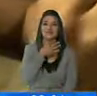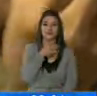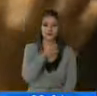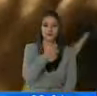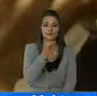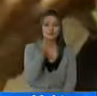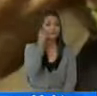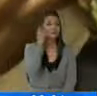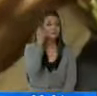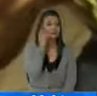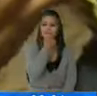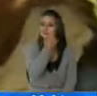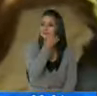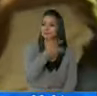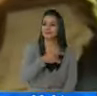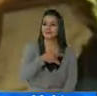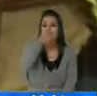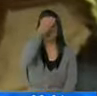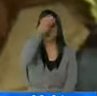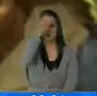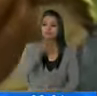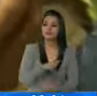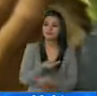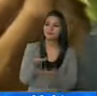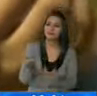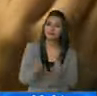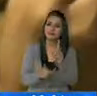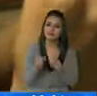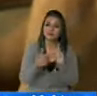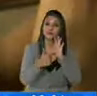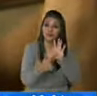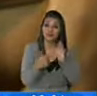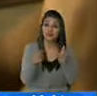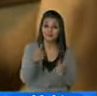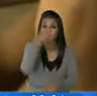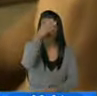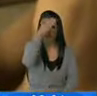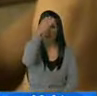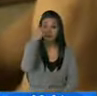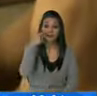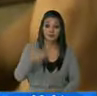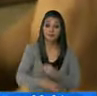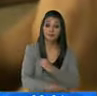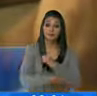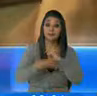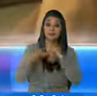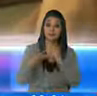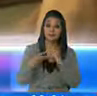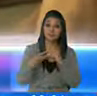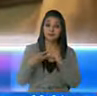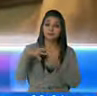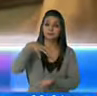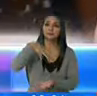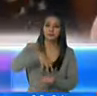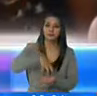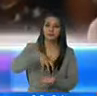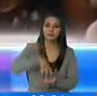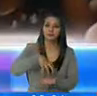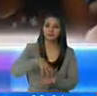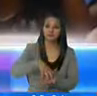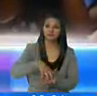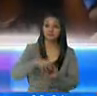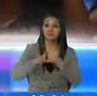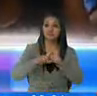la cultura se sienta y poder transmitir a las demás personas que nosotros en Pastaza somos una provincia